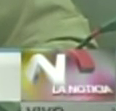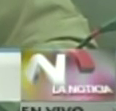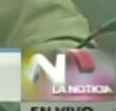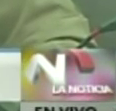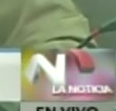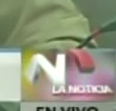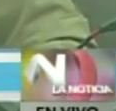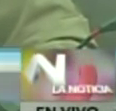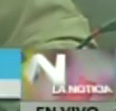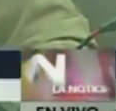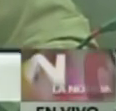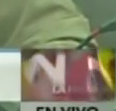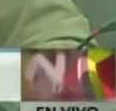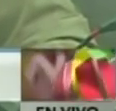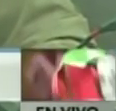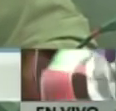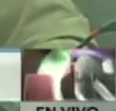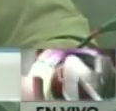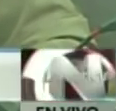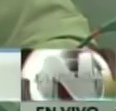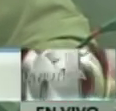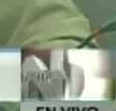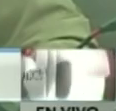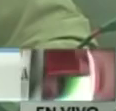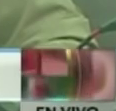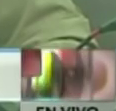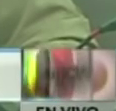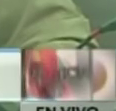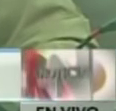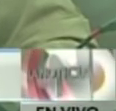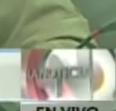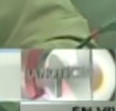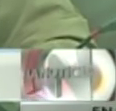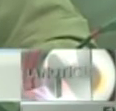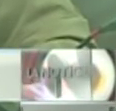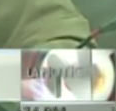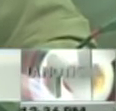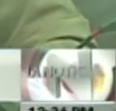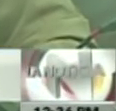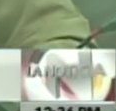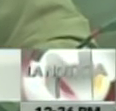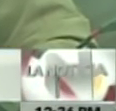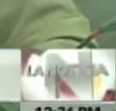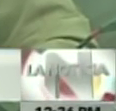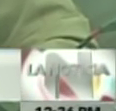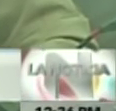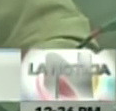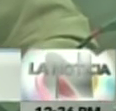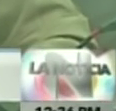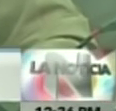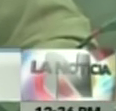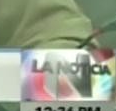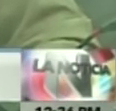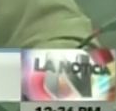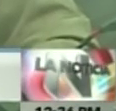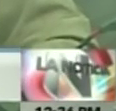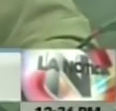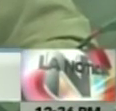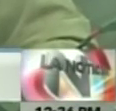la hora de la salsa es una hora de alegría, de empuje, de energía revolucionaria. Bueno, hoy estamos haciendo un